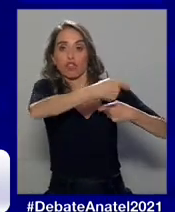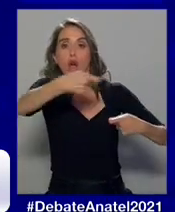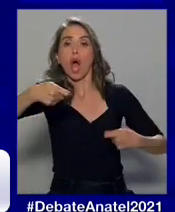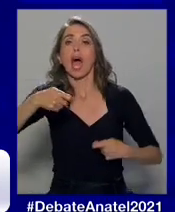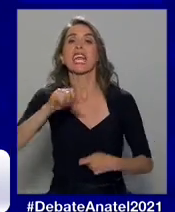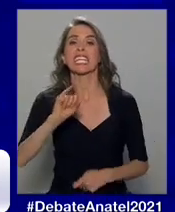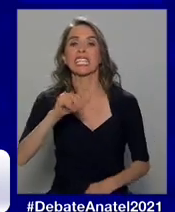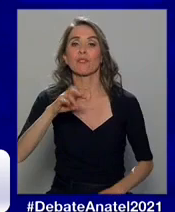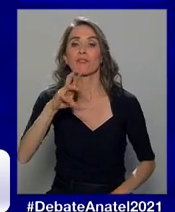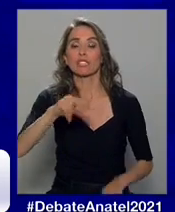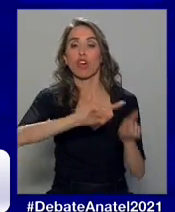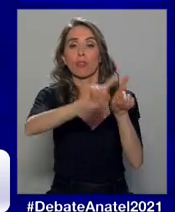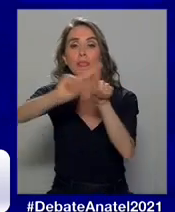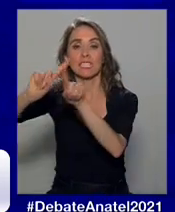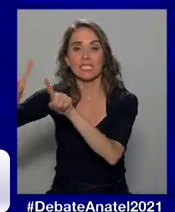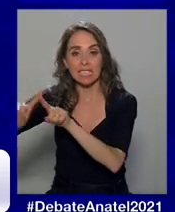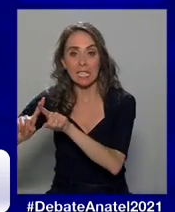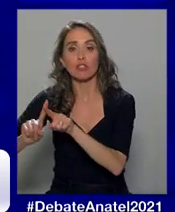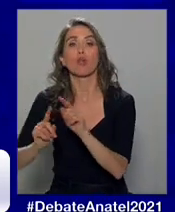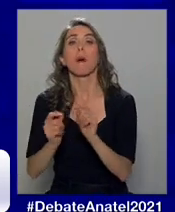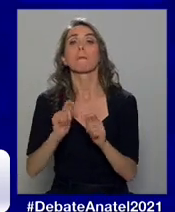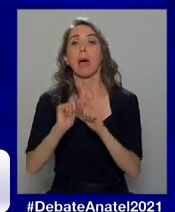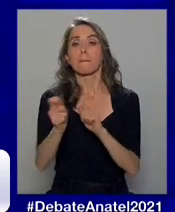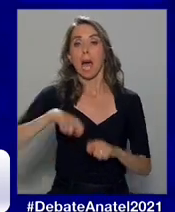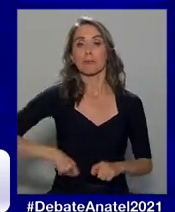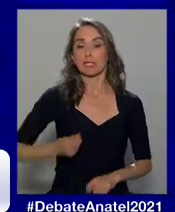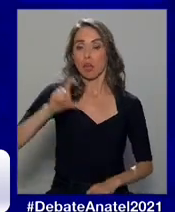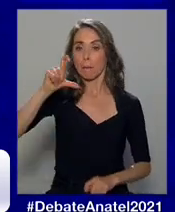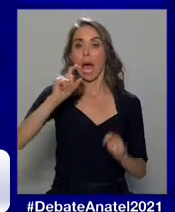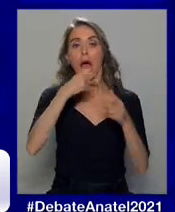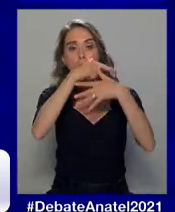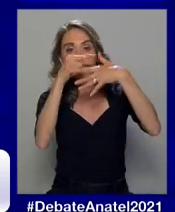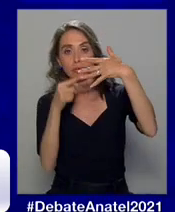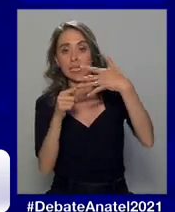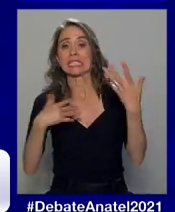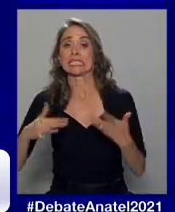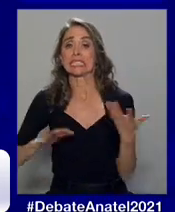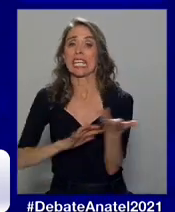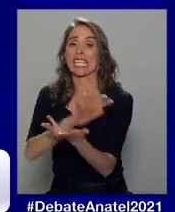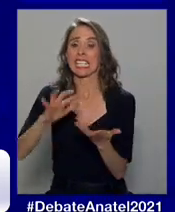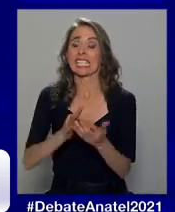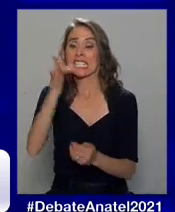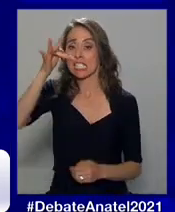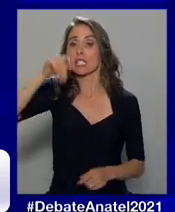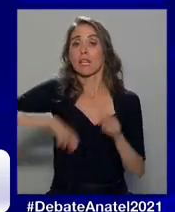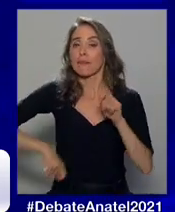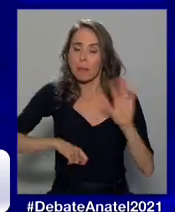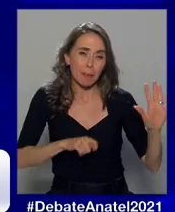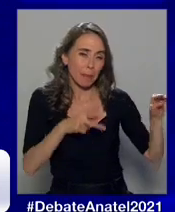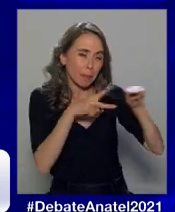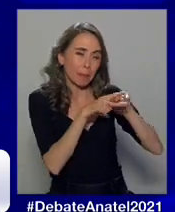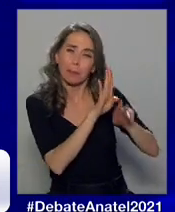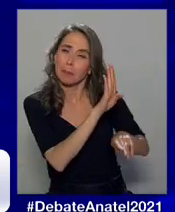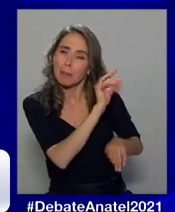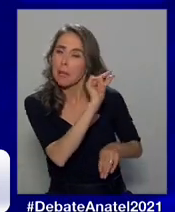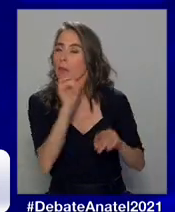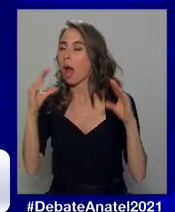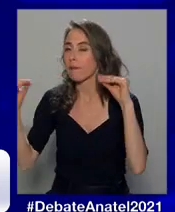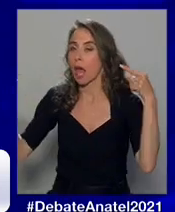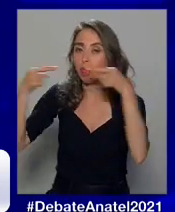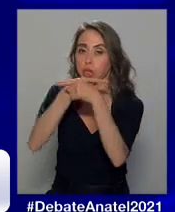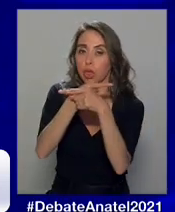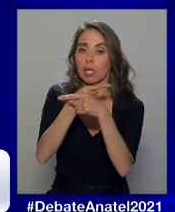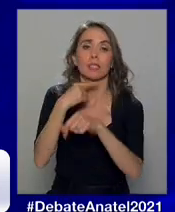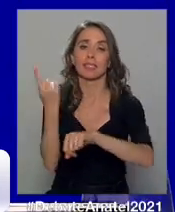aumentar, por cierto, las pensiones, en donde se incorporen diferentes elementos, porque tenemos una crisis grande en materia de pensiones. Que todos quieren. Y para que la gente entienda.